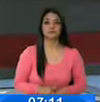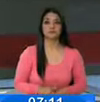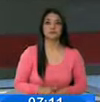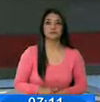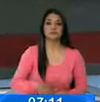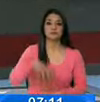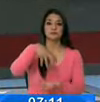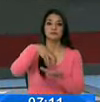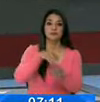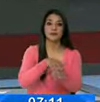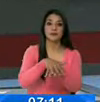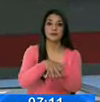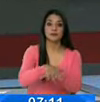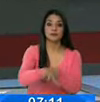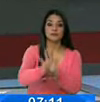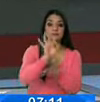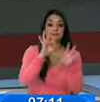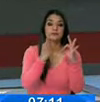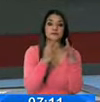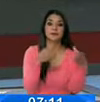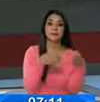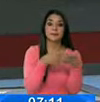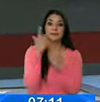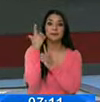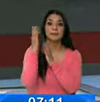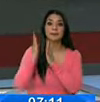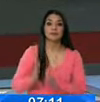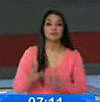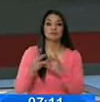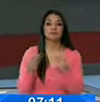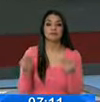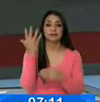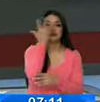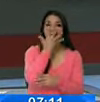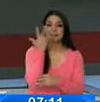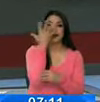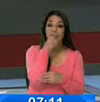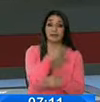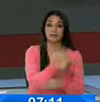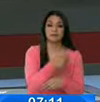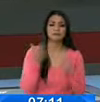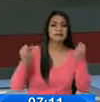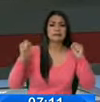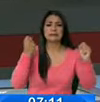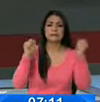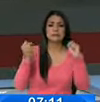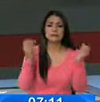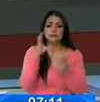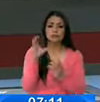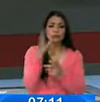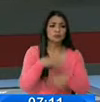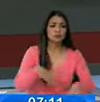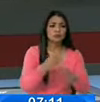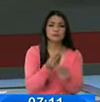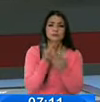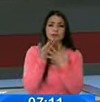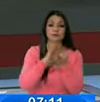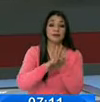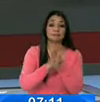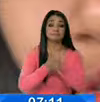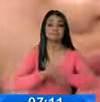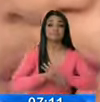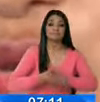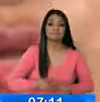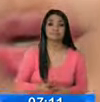en la provincia de los ríos se encuentran las familias del militar desaparecido en esmeraldas ellos están desesperados al no tener noticias